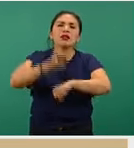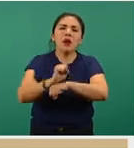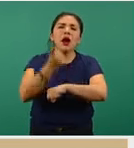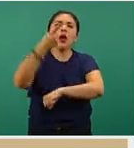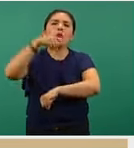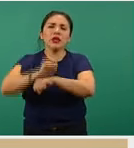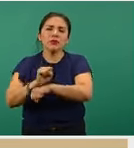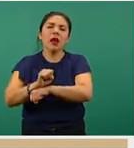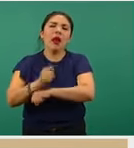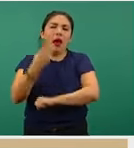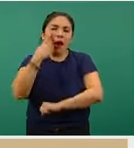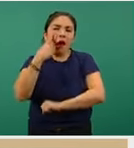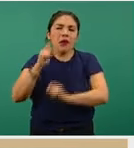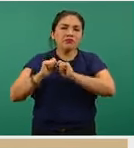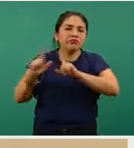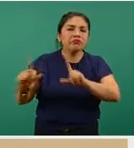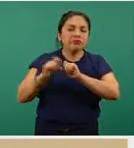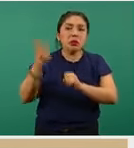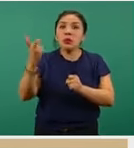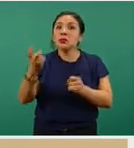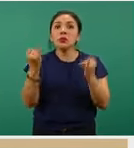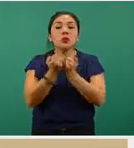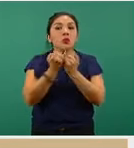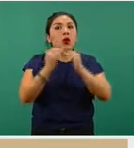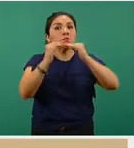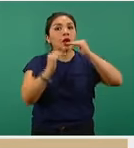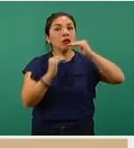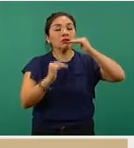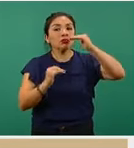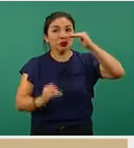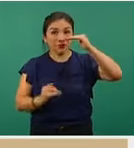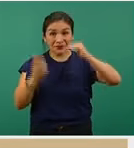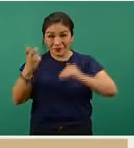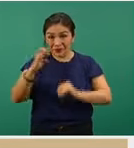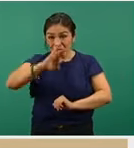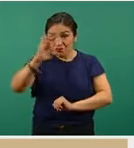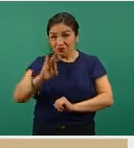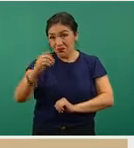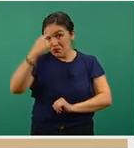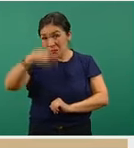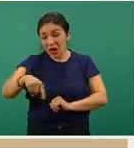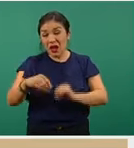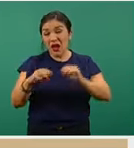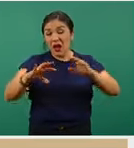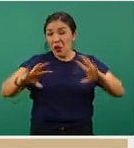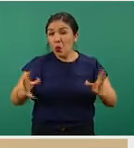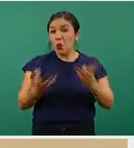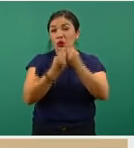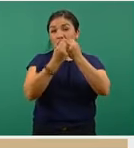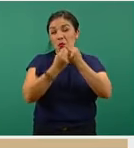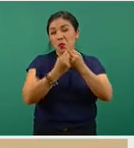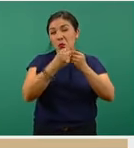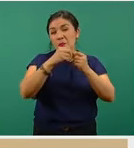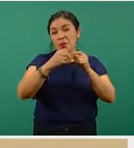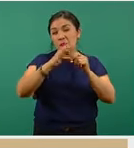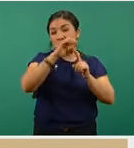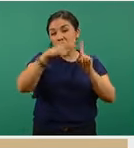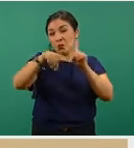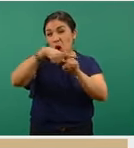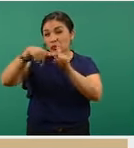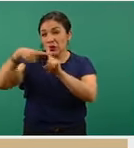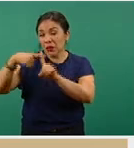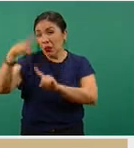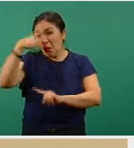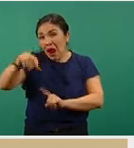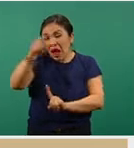a la semana y también está ido bajando, ¿no? El porcentaje de positividad es del total de los pacientes que tuvieron un